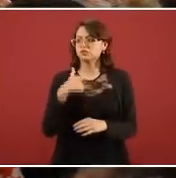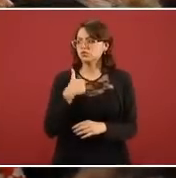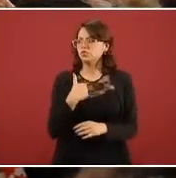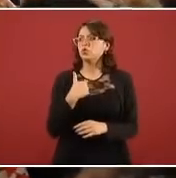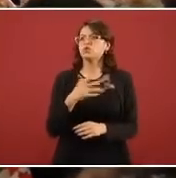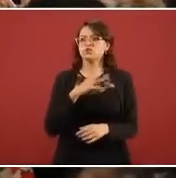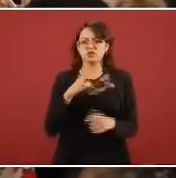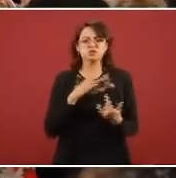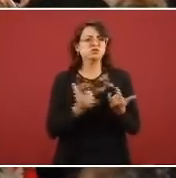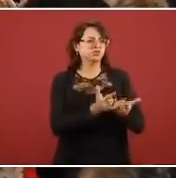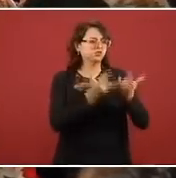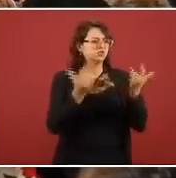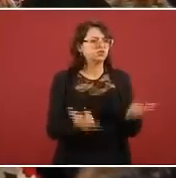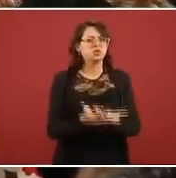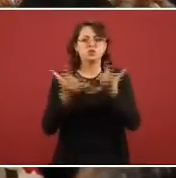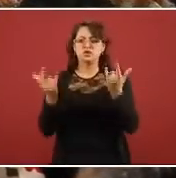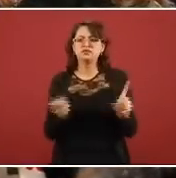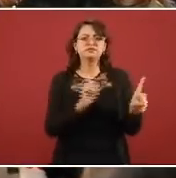ejemplos.